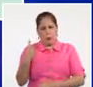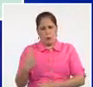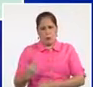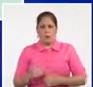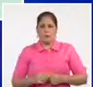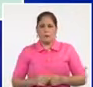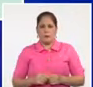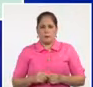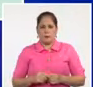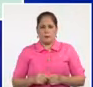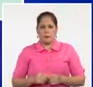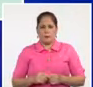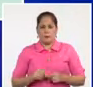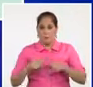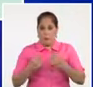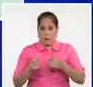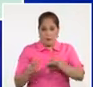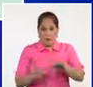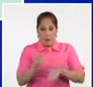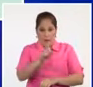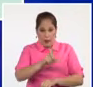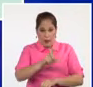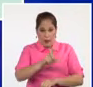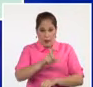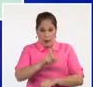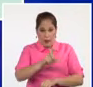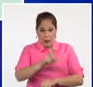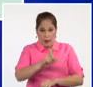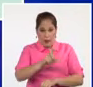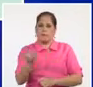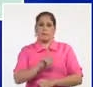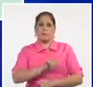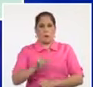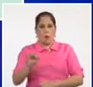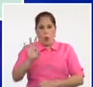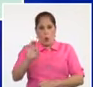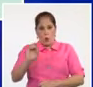En el caso de Camagüey, incrementa.